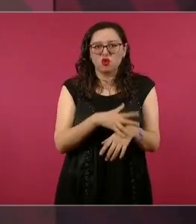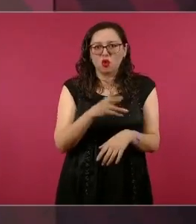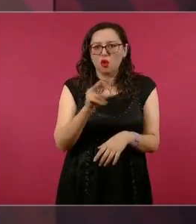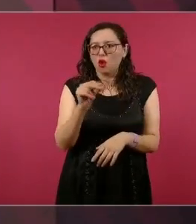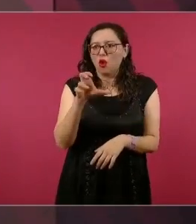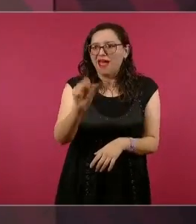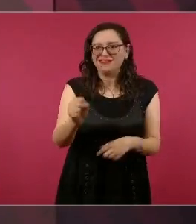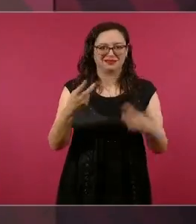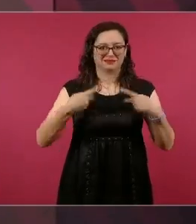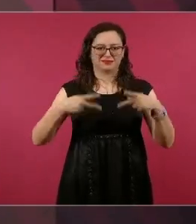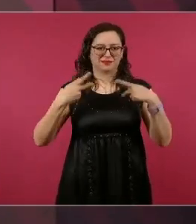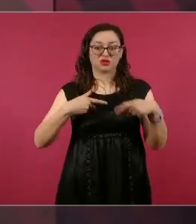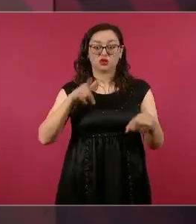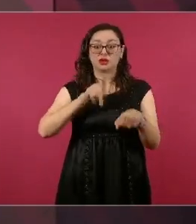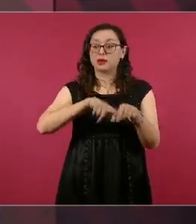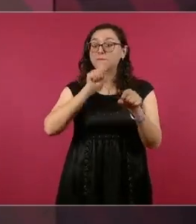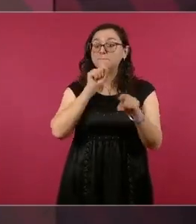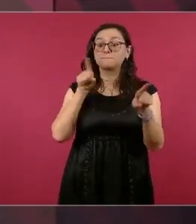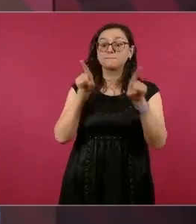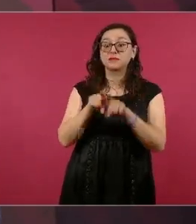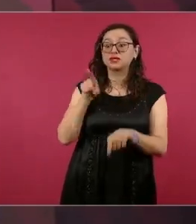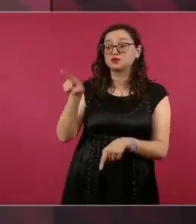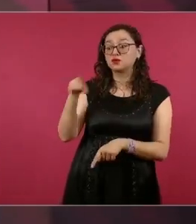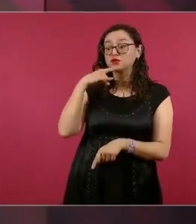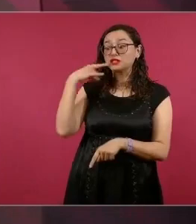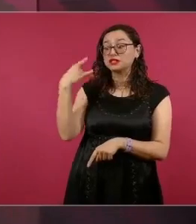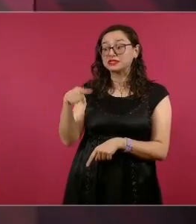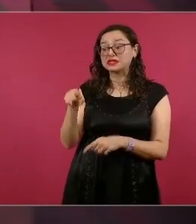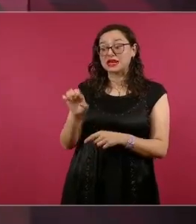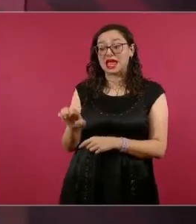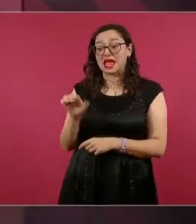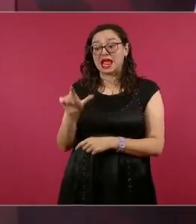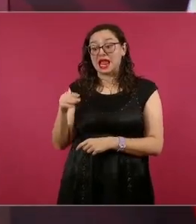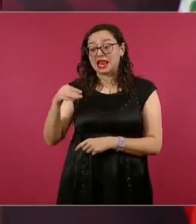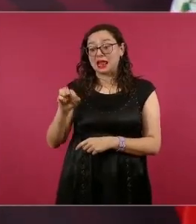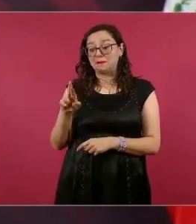de Chile, que fue un periódico que